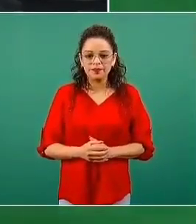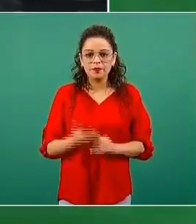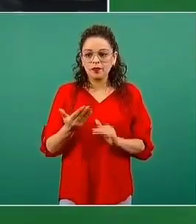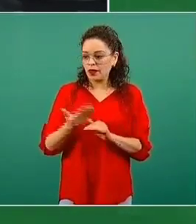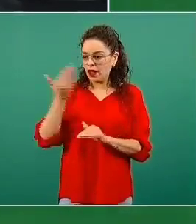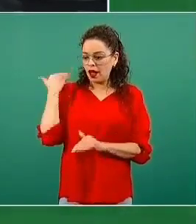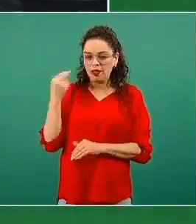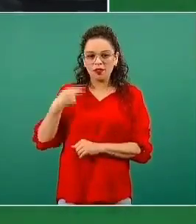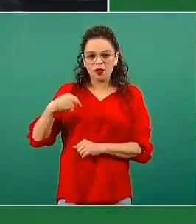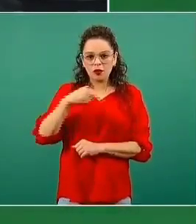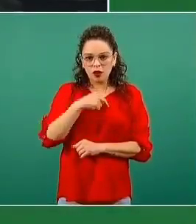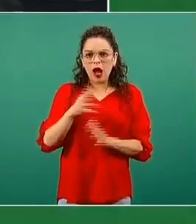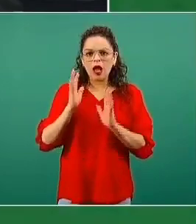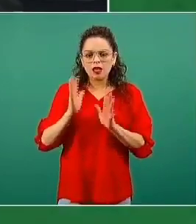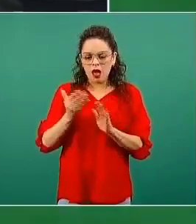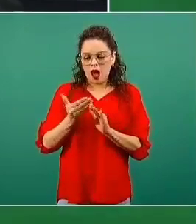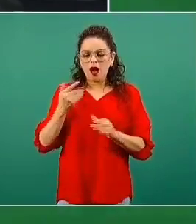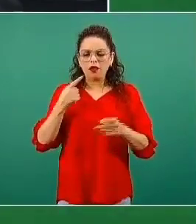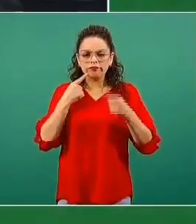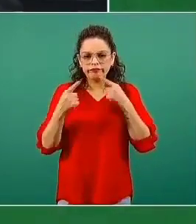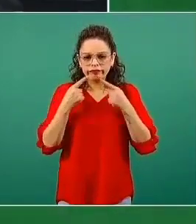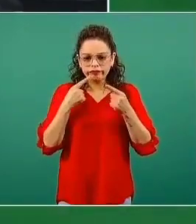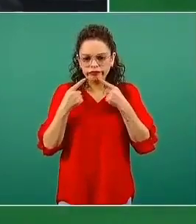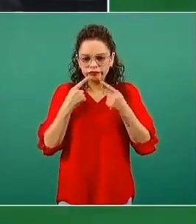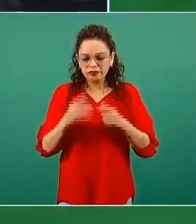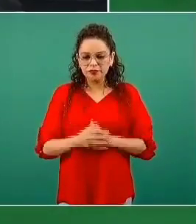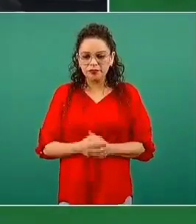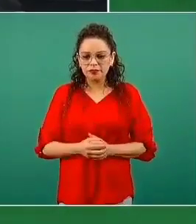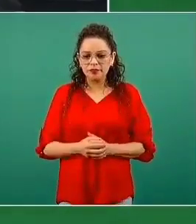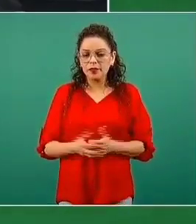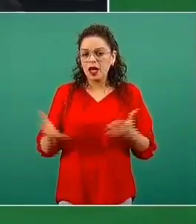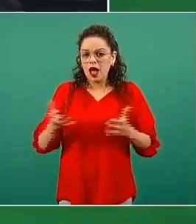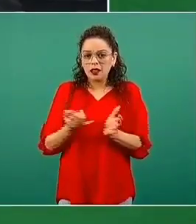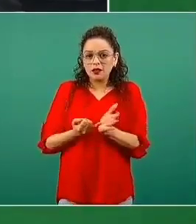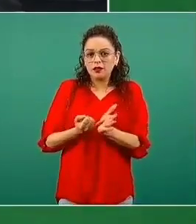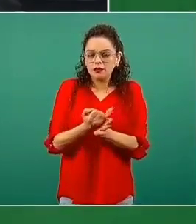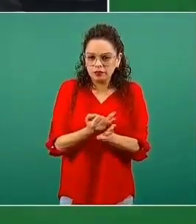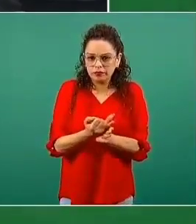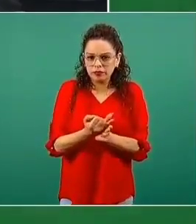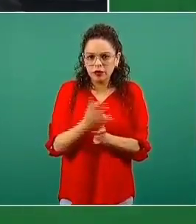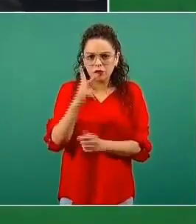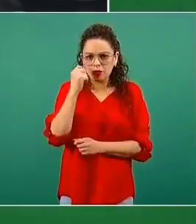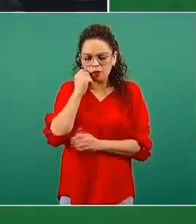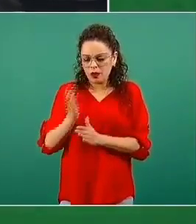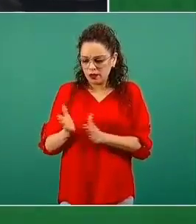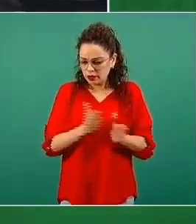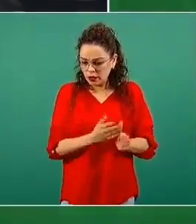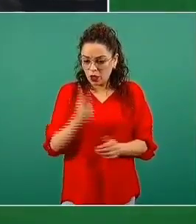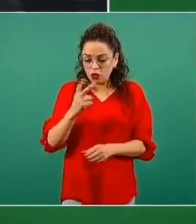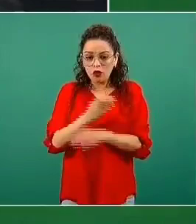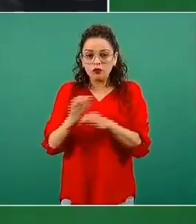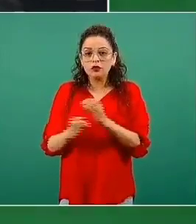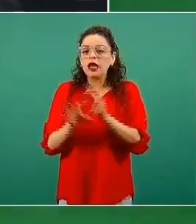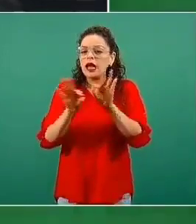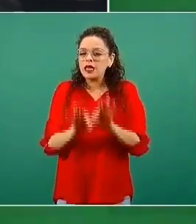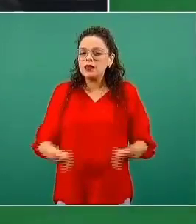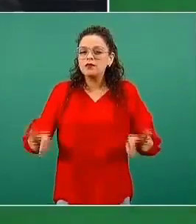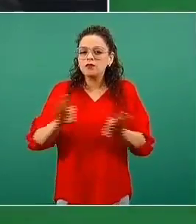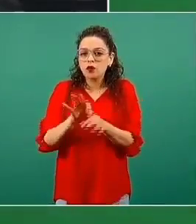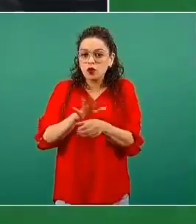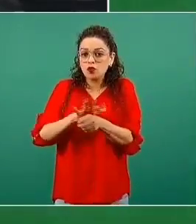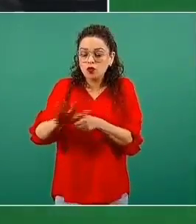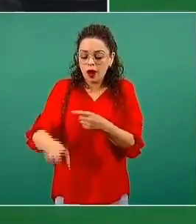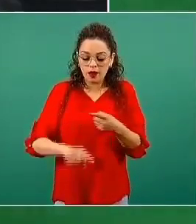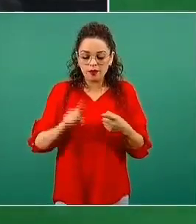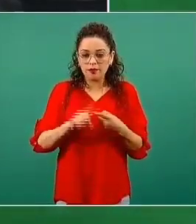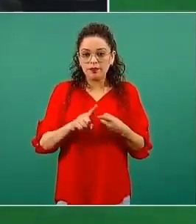de trabajo, independientemente de las medidas que se tomen, hay dos puntos que son fundamentales. Uno es la